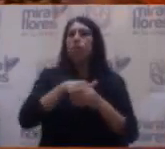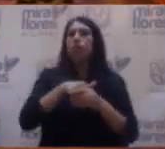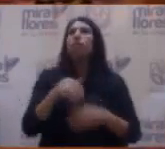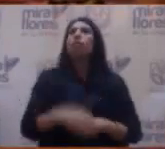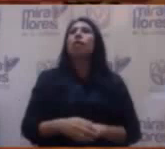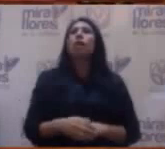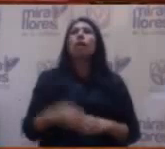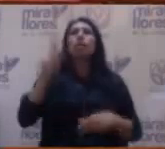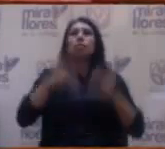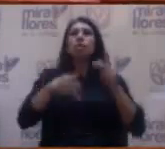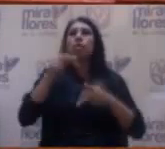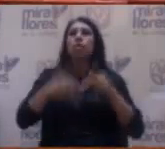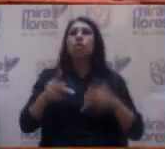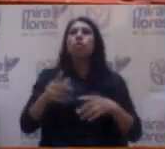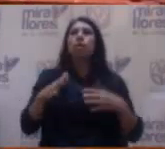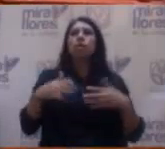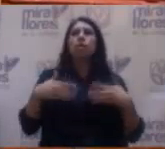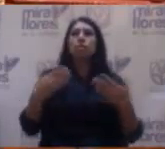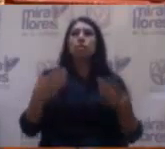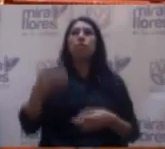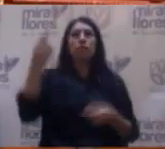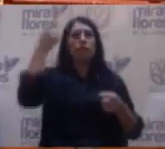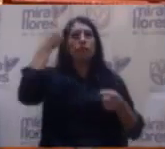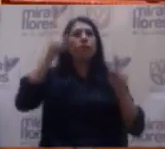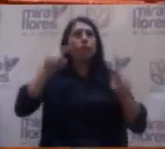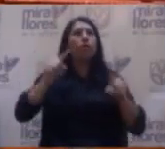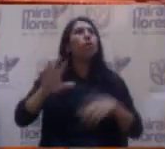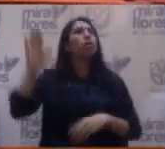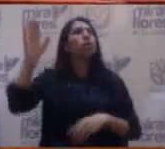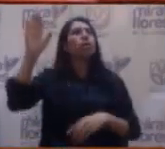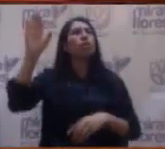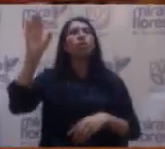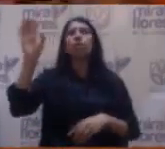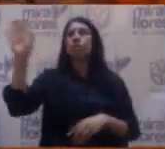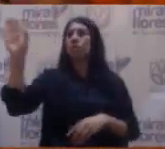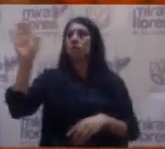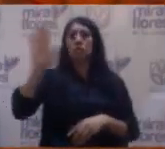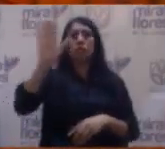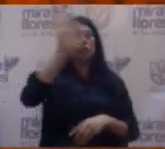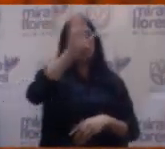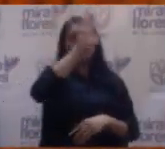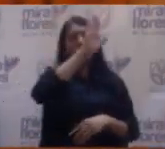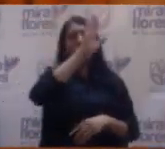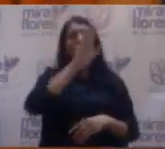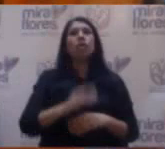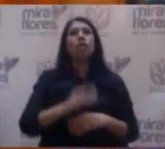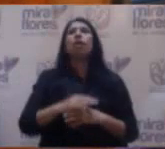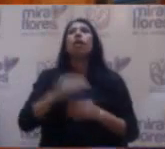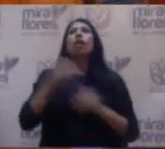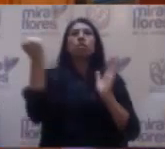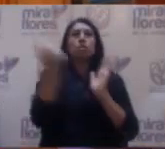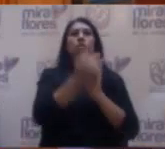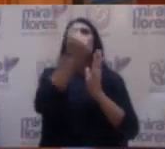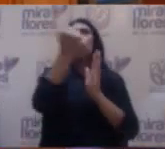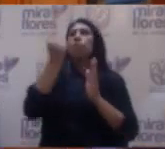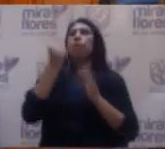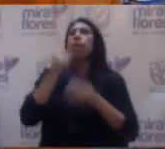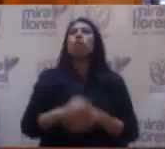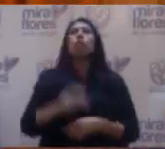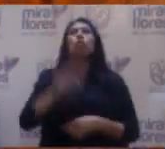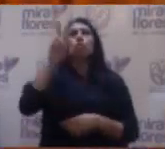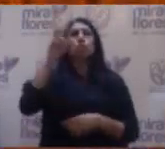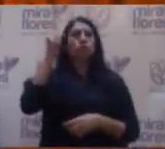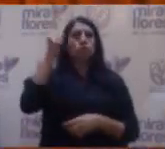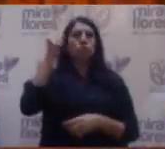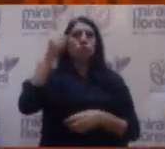de aprobar este proyecto, sírvanse a expresarlo en señal de conformidad. Ha sido aprobado por mayoría, con dos votos en contra del